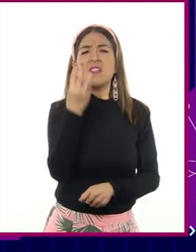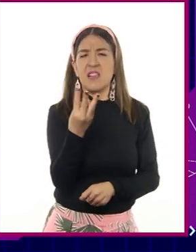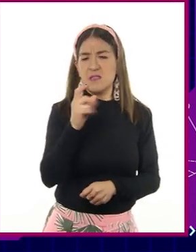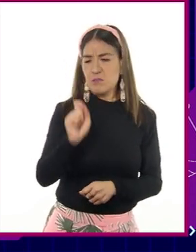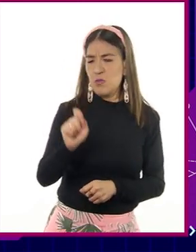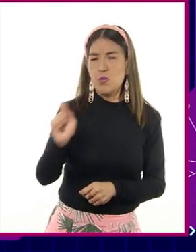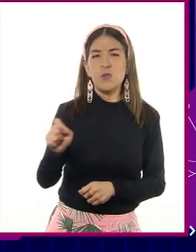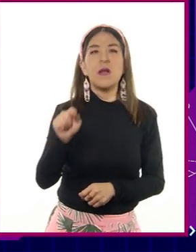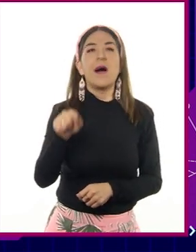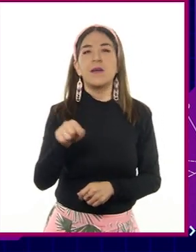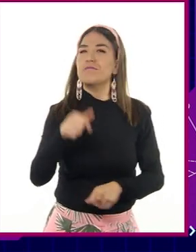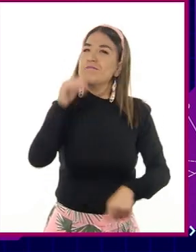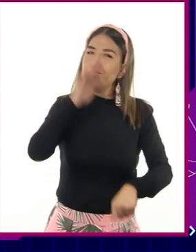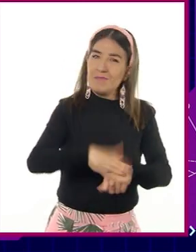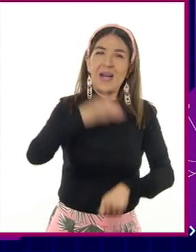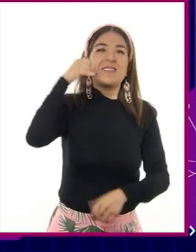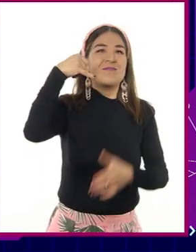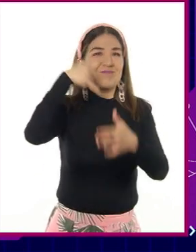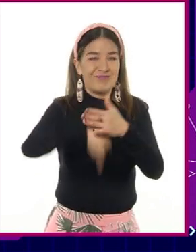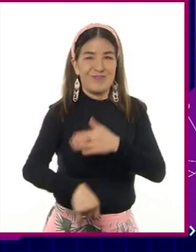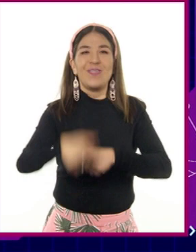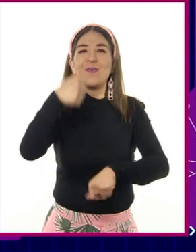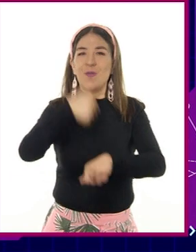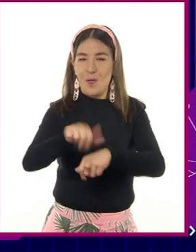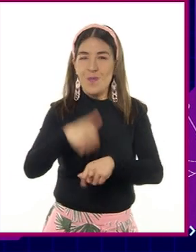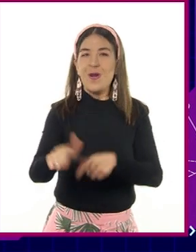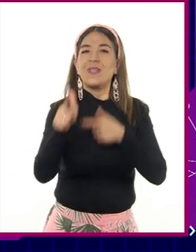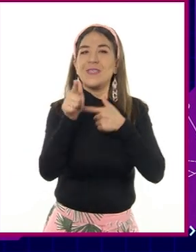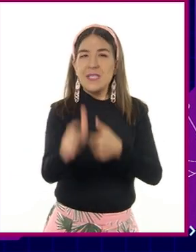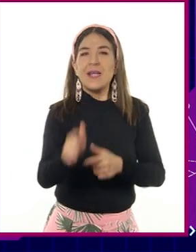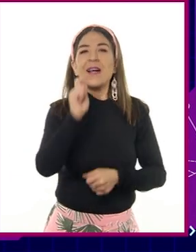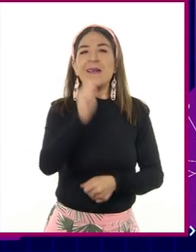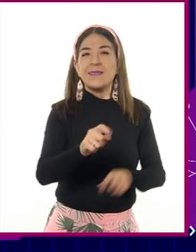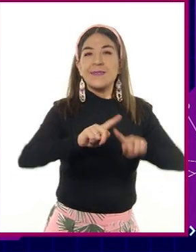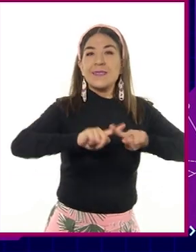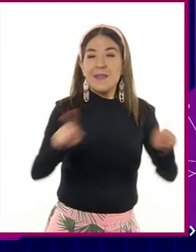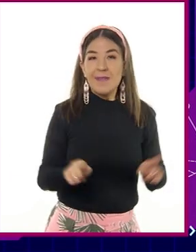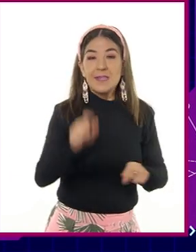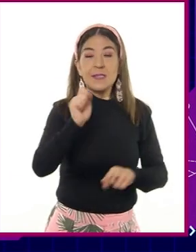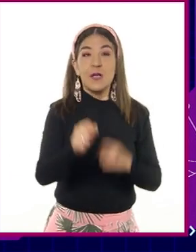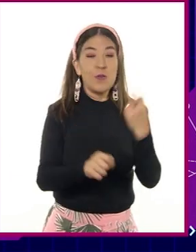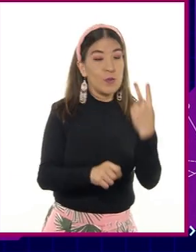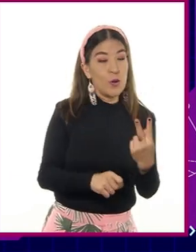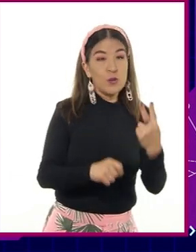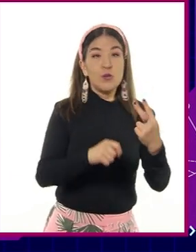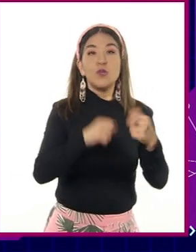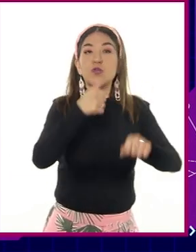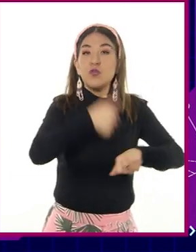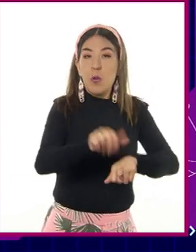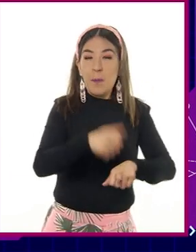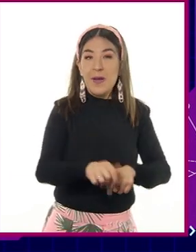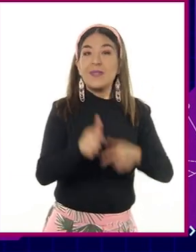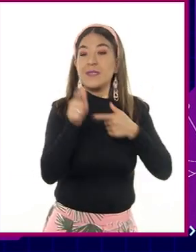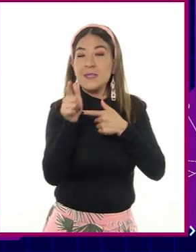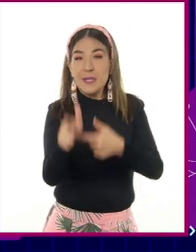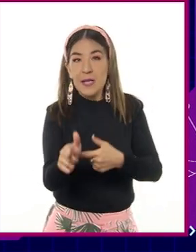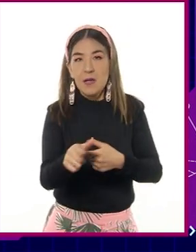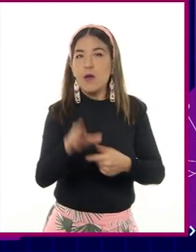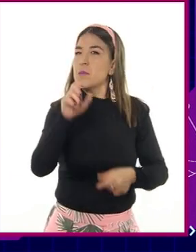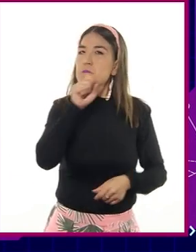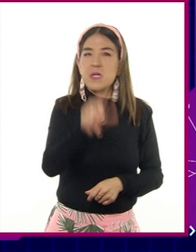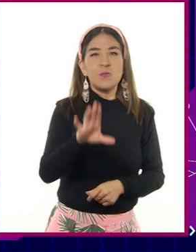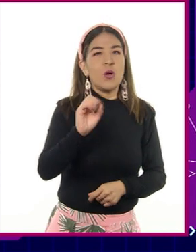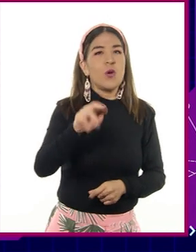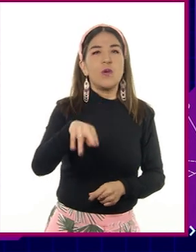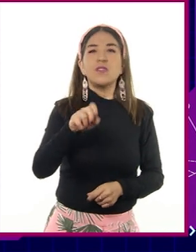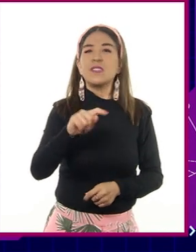continúa indefinidamente. A las sucesiones en las cuales la diferencia entre dos términos consecutivos es constante